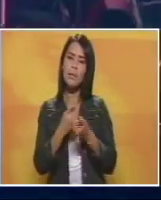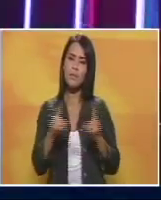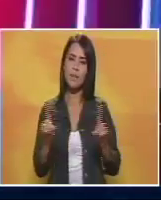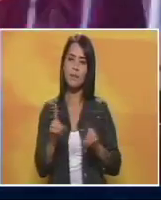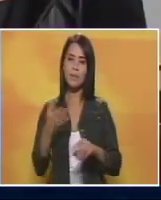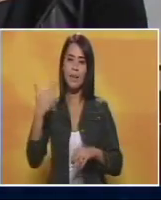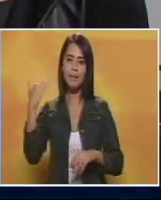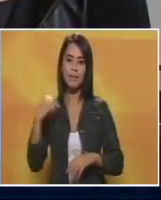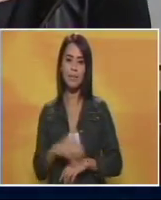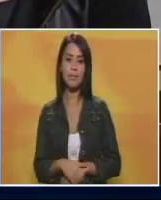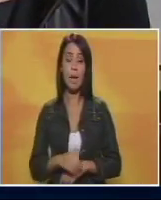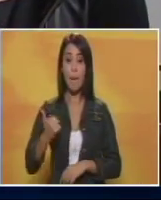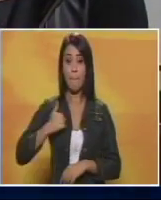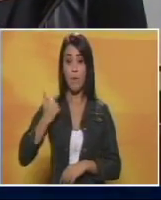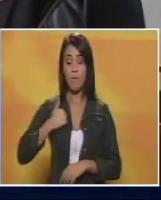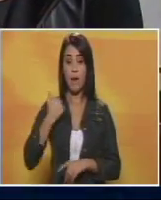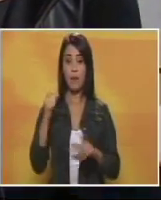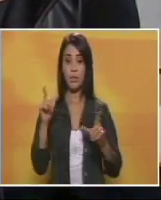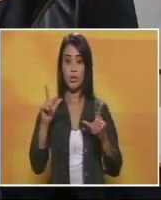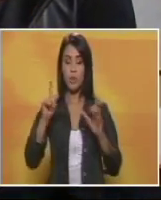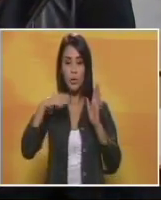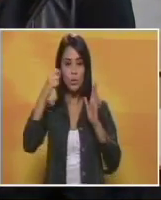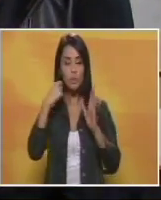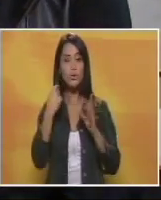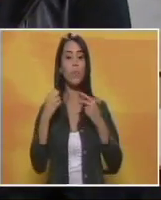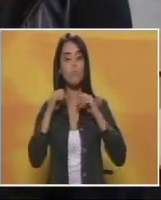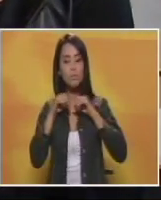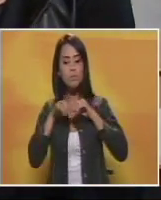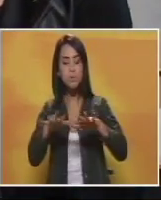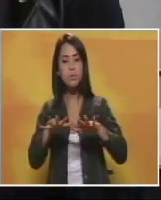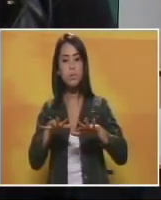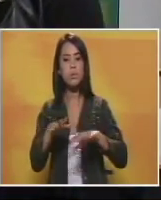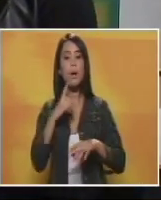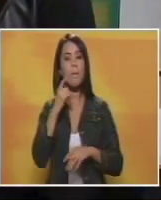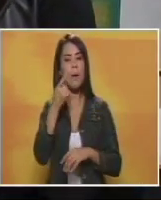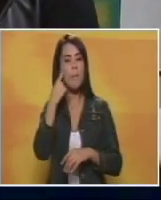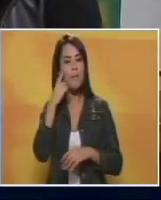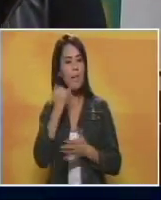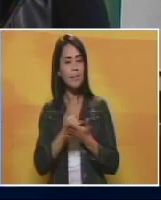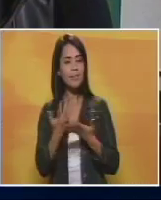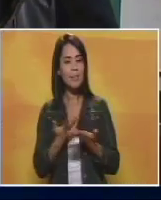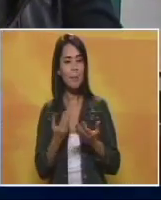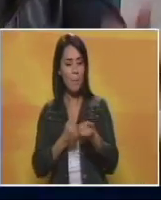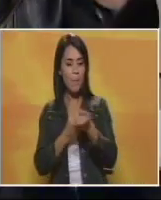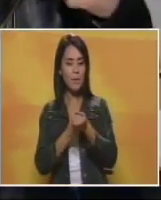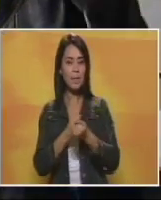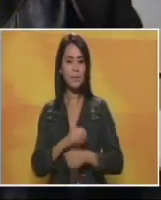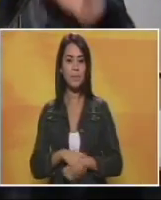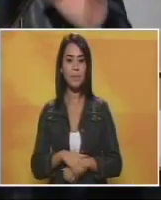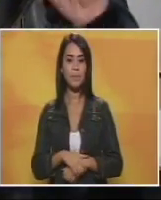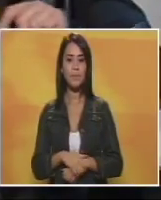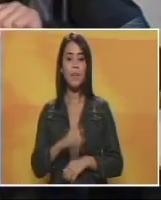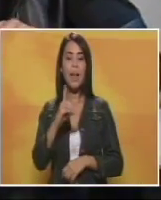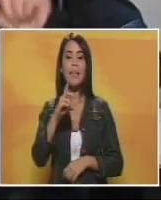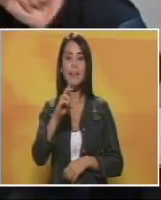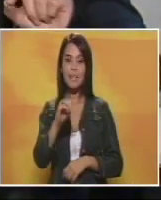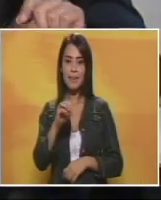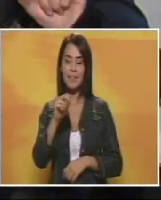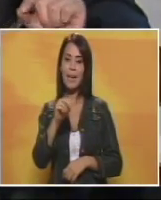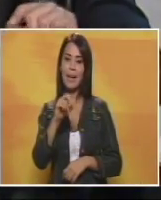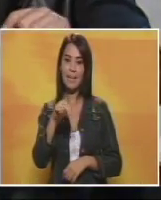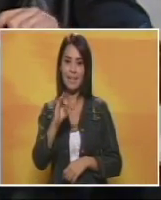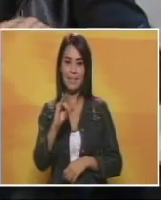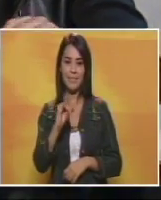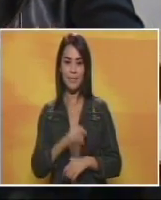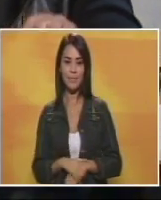Ok, entonces aprovecha nuestras cámaras para que des tus redes sociales y nuestra audiencia pueda estar pendiente de todo lo que vas a hacer. Los espero en mis redes, Dani Barón Music, y